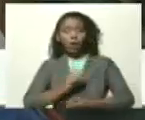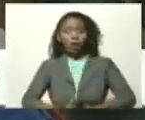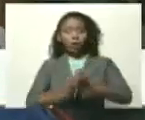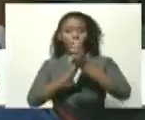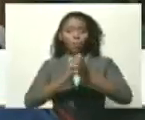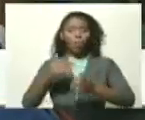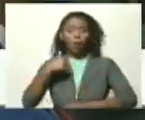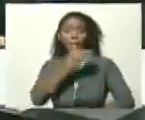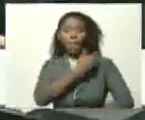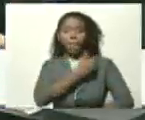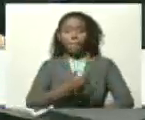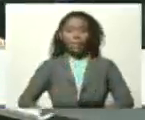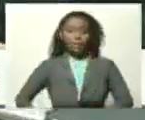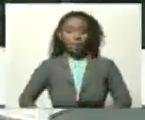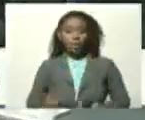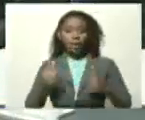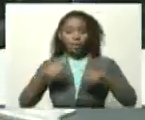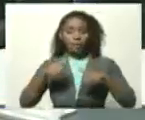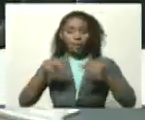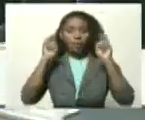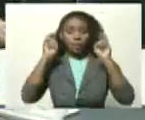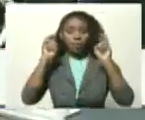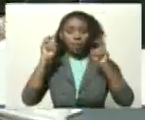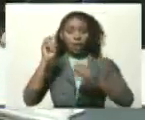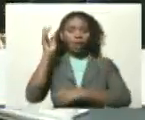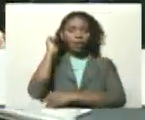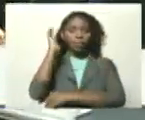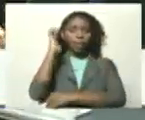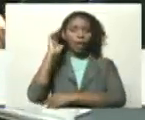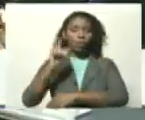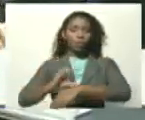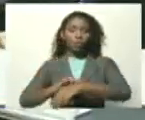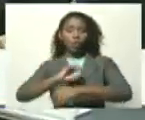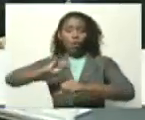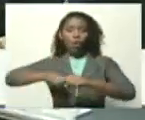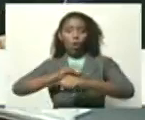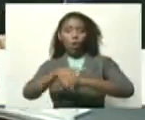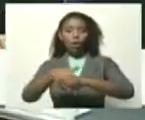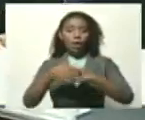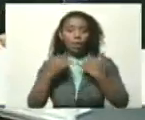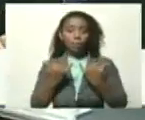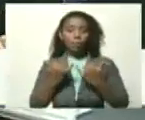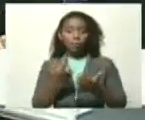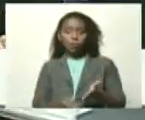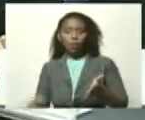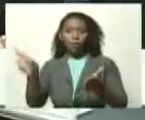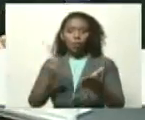por el presidente, en este caso el Parlamento, doctor Jorge Rodríguez, que acaba de ser